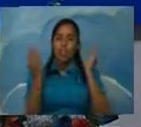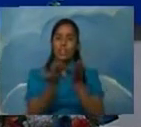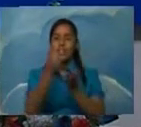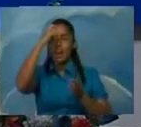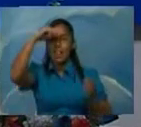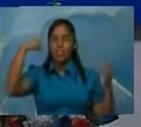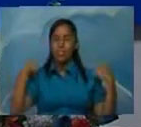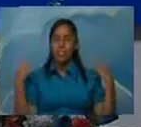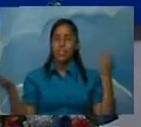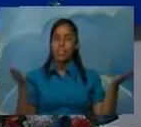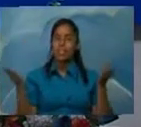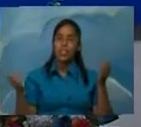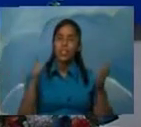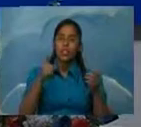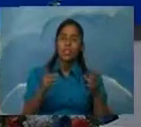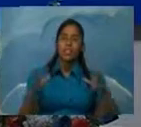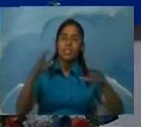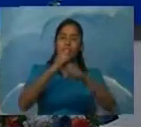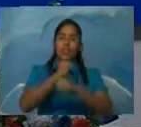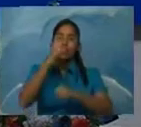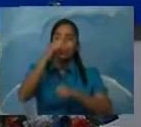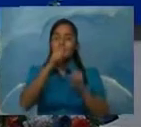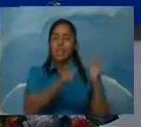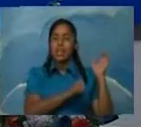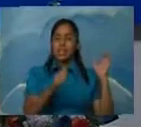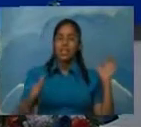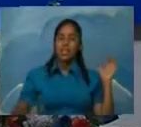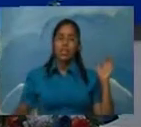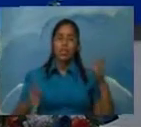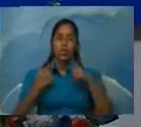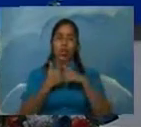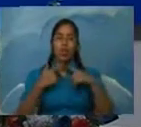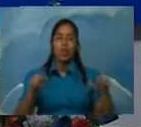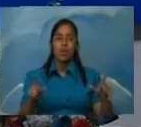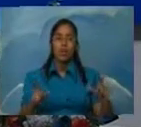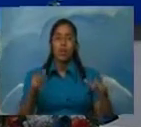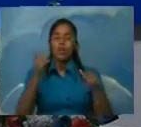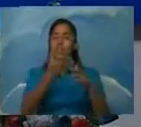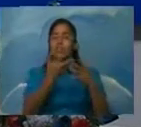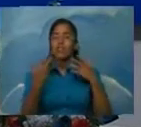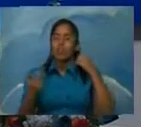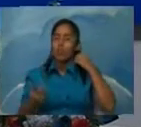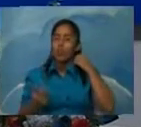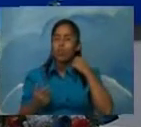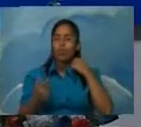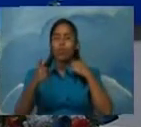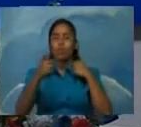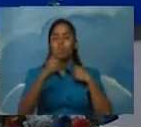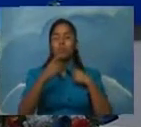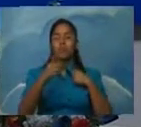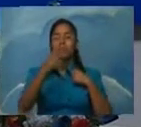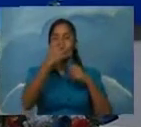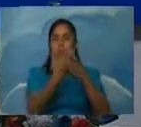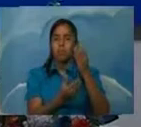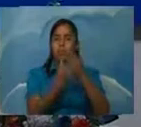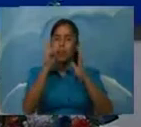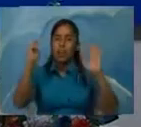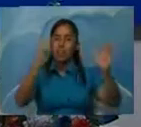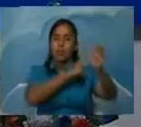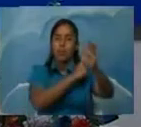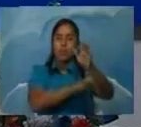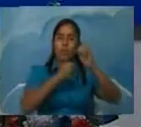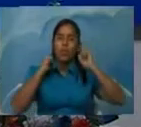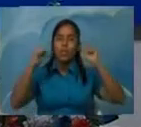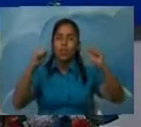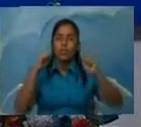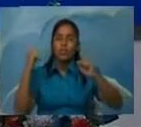que esa noche el Señor los libró y los sacó con mano poderosa. No tenían tanques de